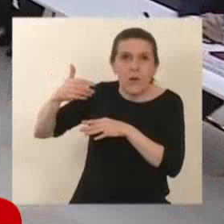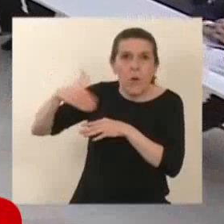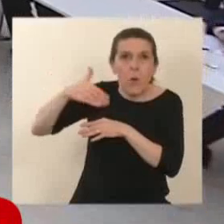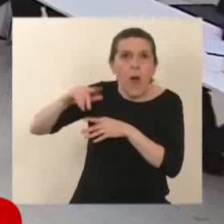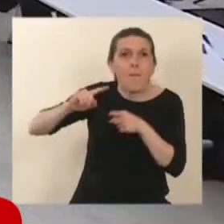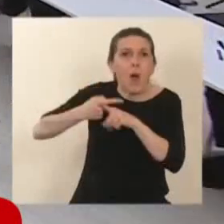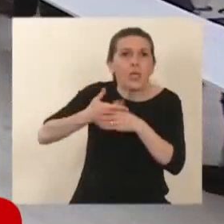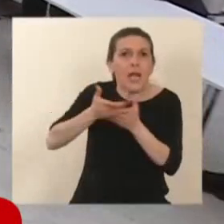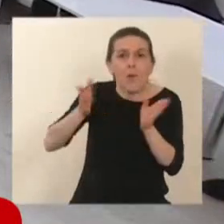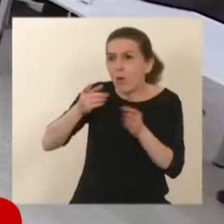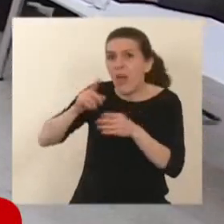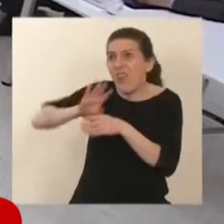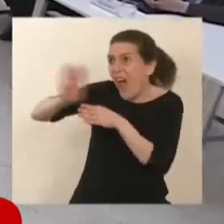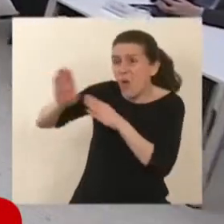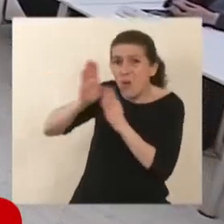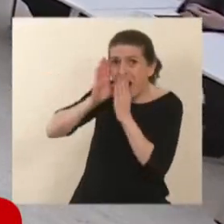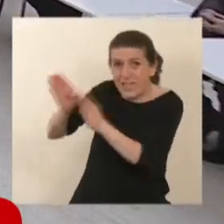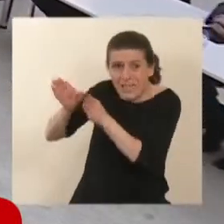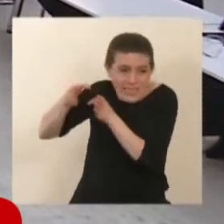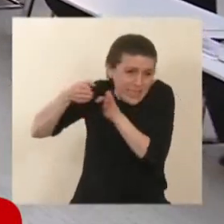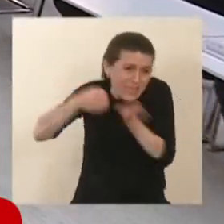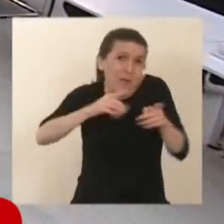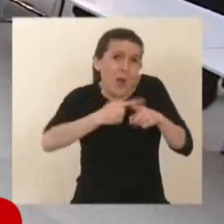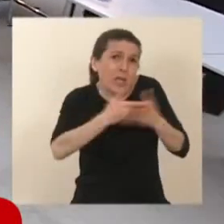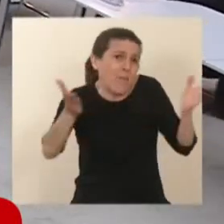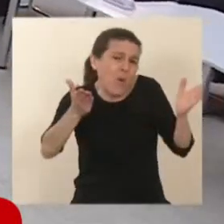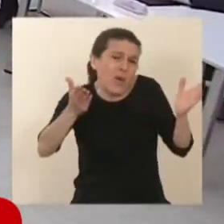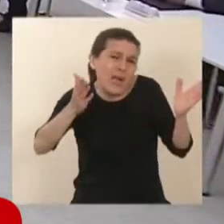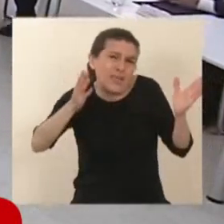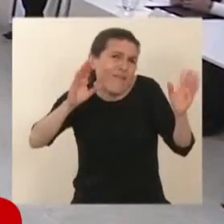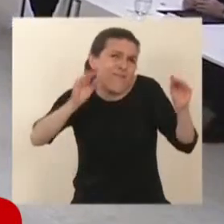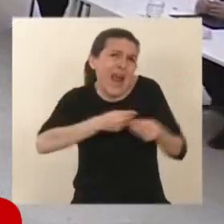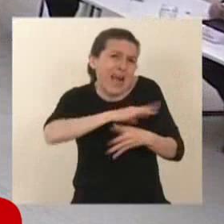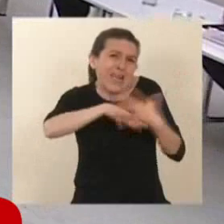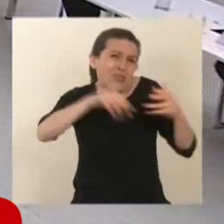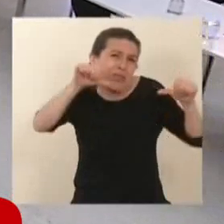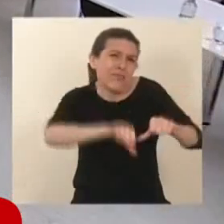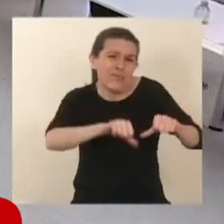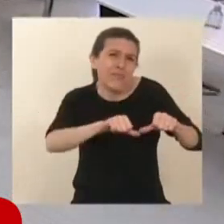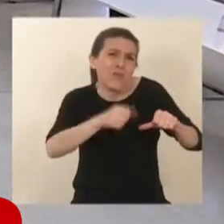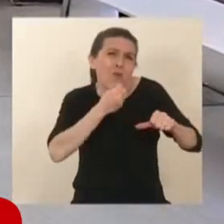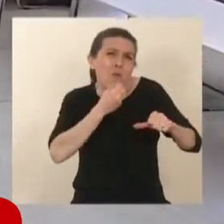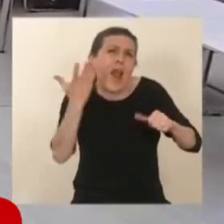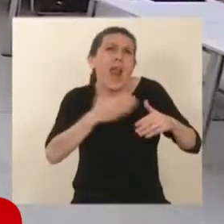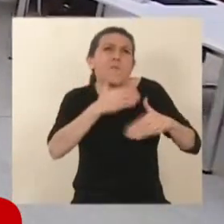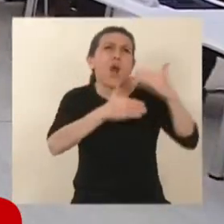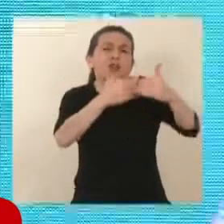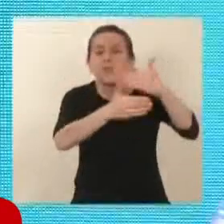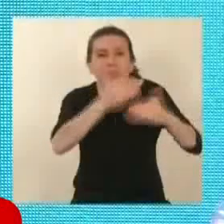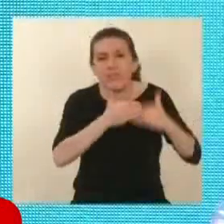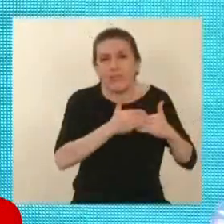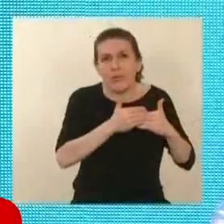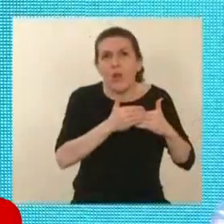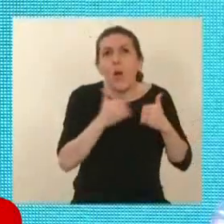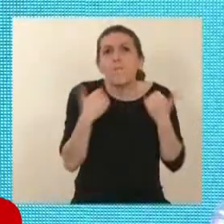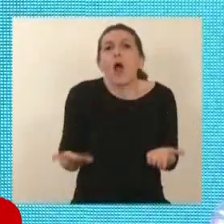las políticas públicas hubiese sido devastadora para cualquier proceso de desarrollo. Eso implicaba